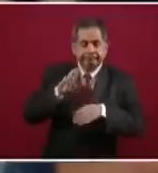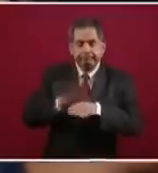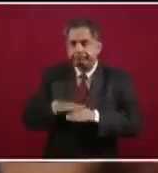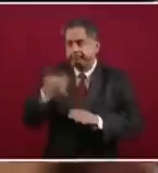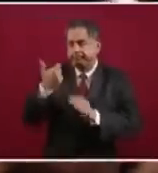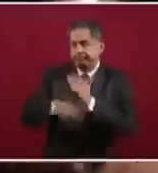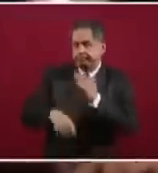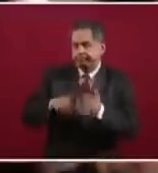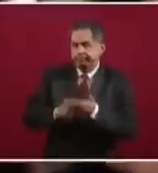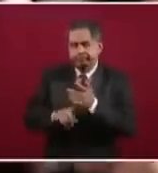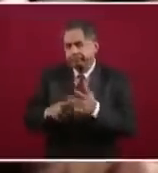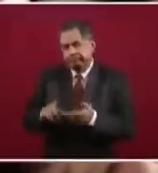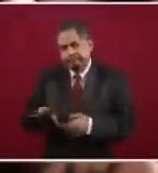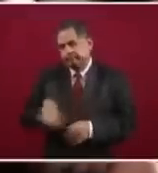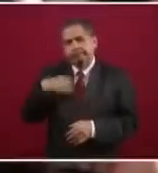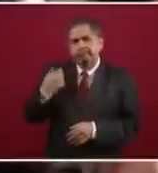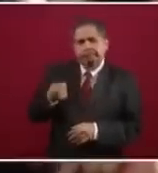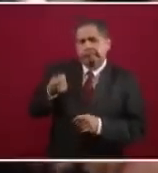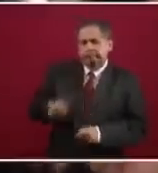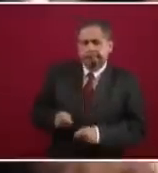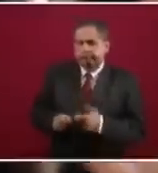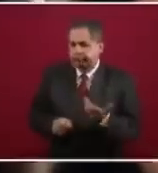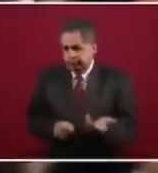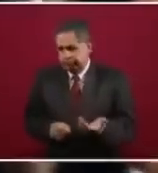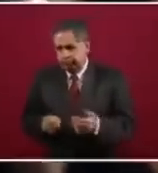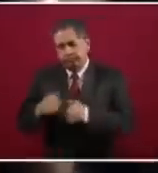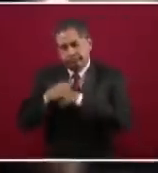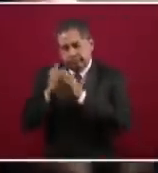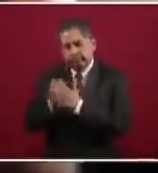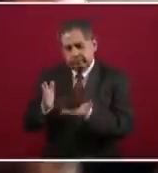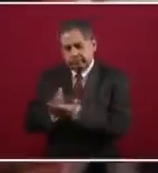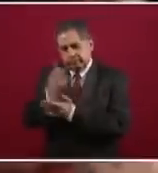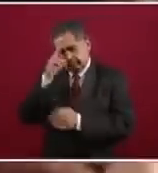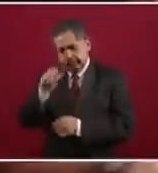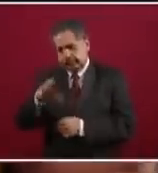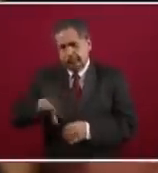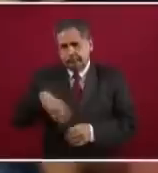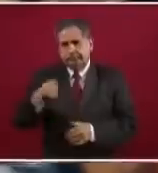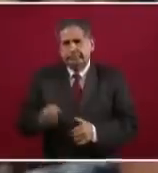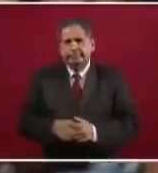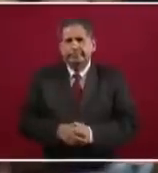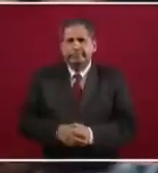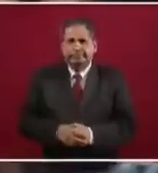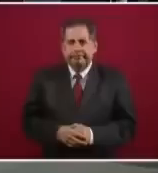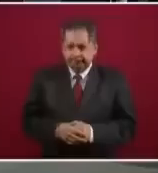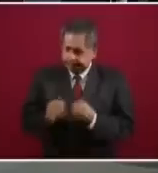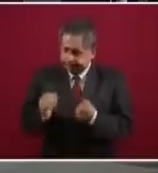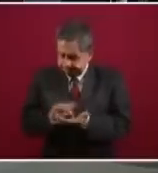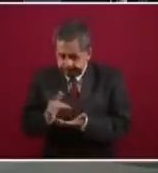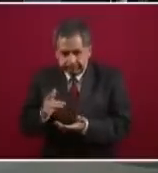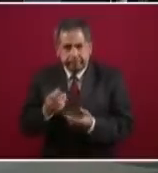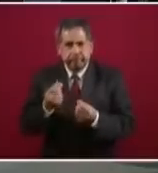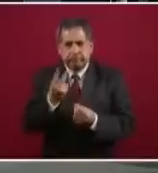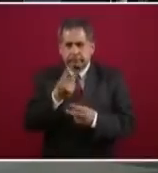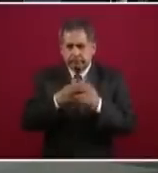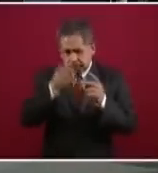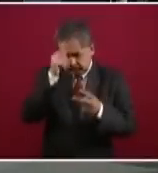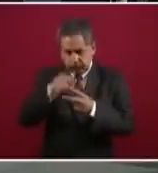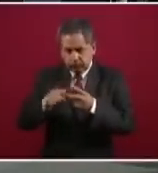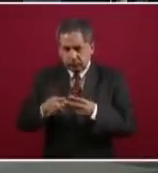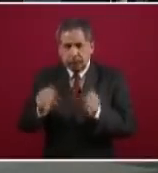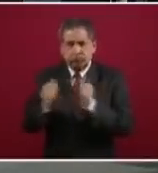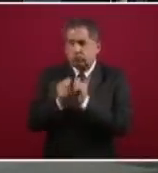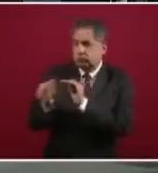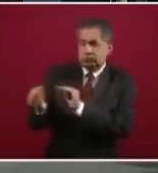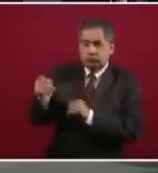muy bajos y muy leoninos. Entonces quieren su intervención para que no abusen de ellos. De acuerdo, las muchas dos gracias. Cosas. Ahorita con